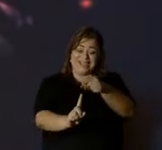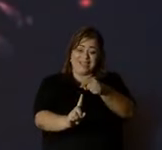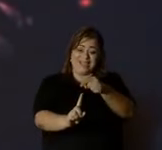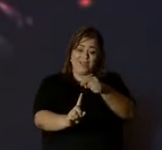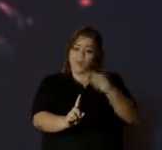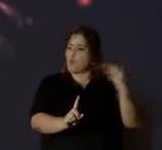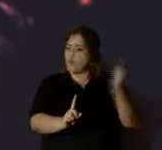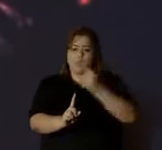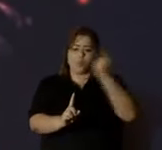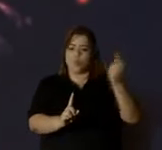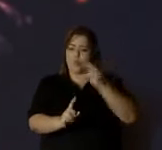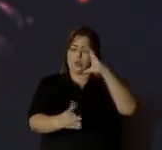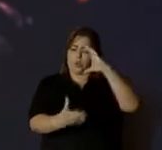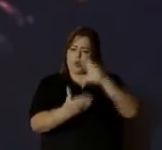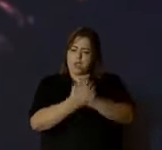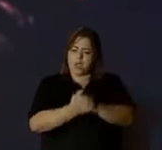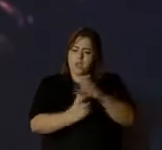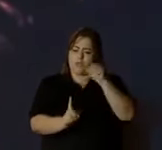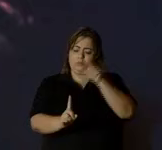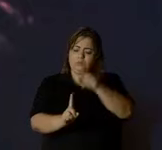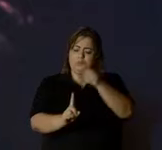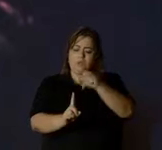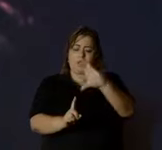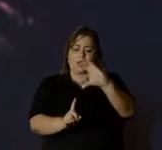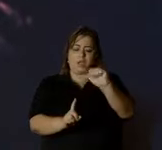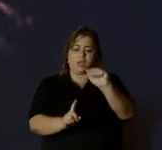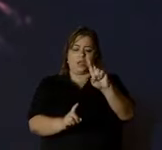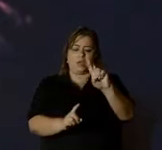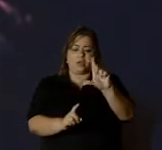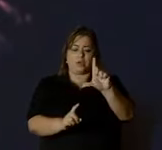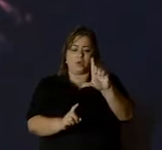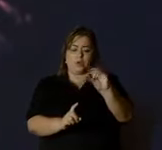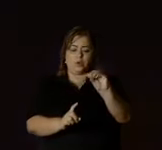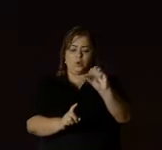Si solo puedes creer. Basta ya.